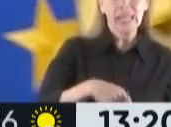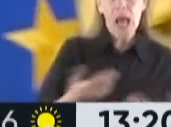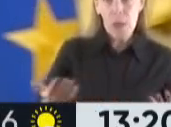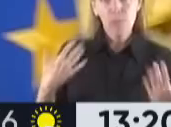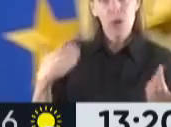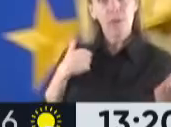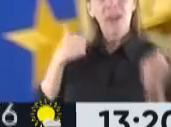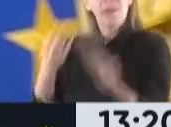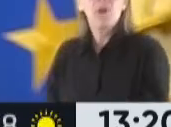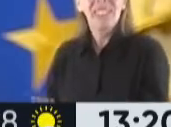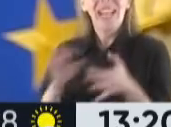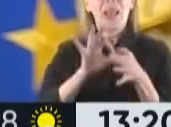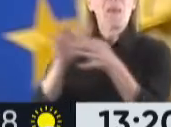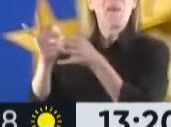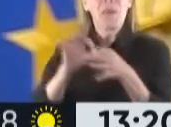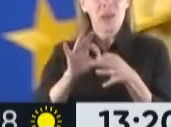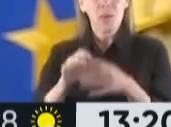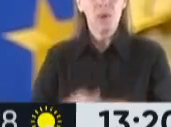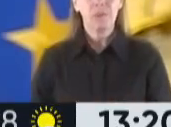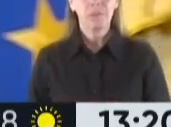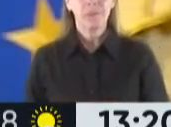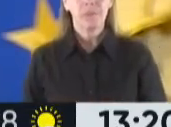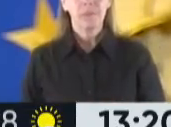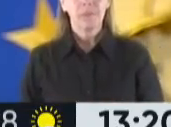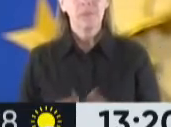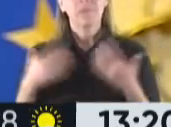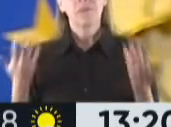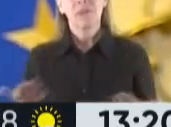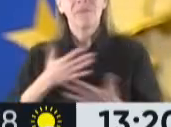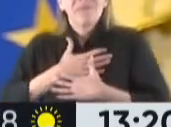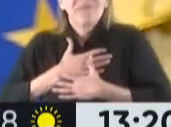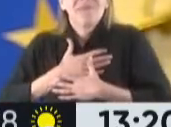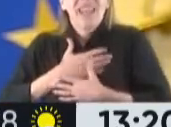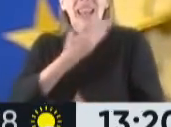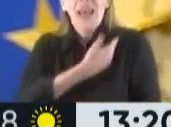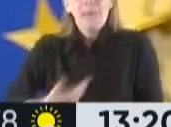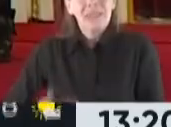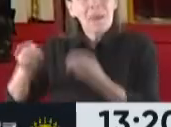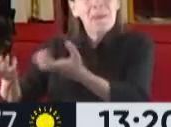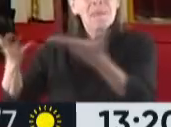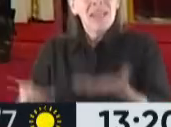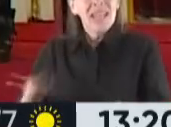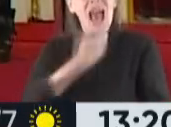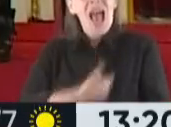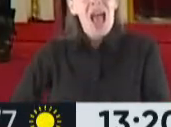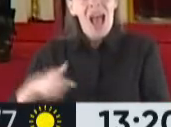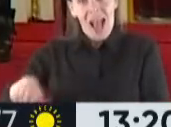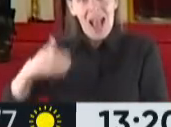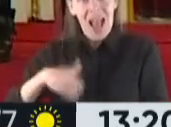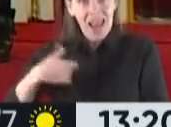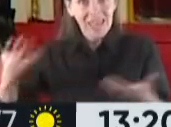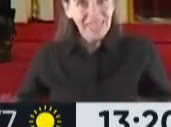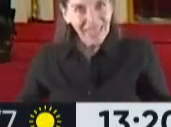debemos profundizar ese vínculo. Así que, querida Presidenta, sea bienvenida a la Argentina, disfrute de